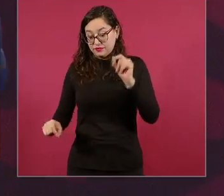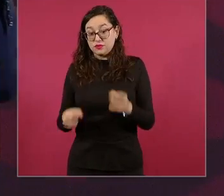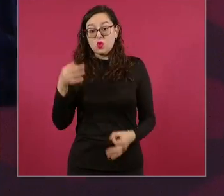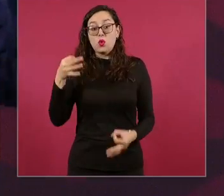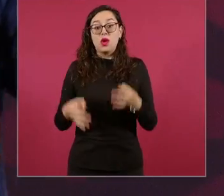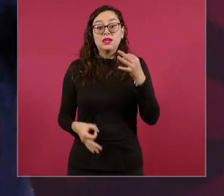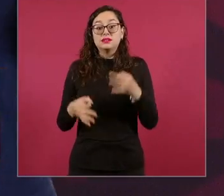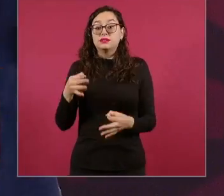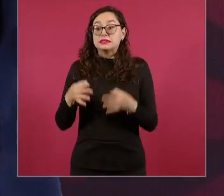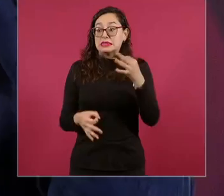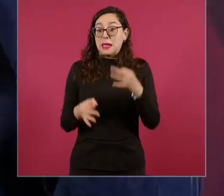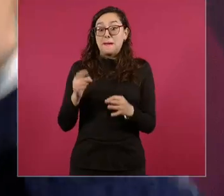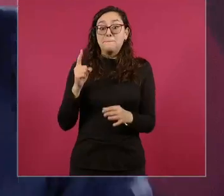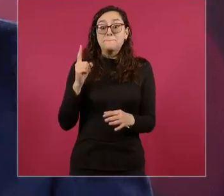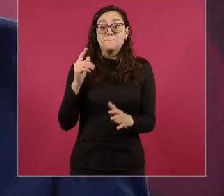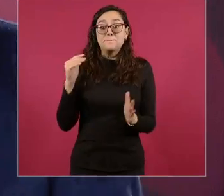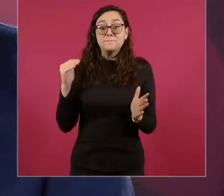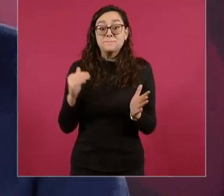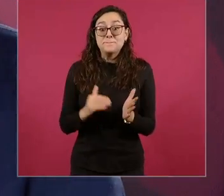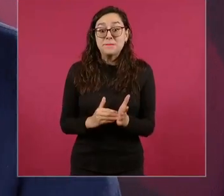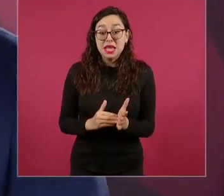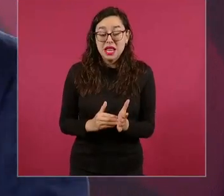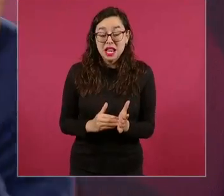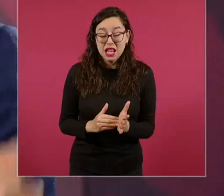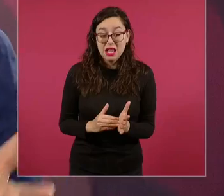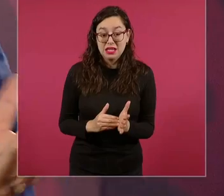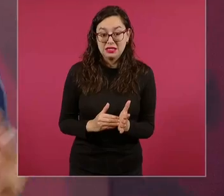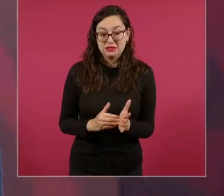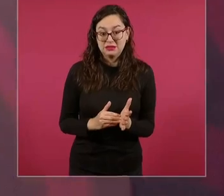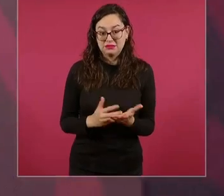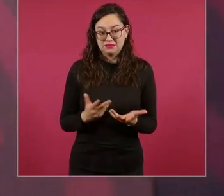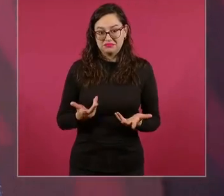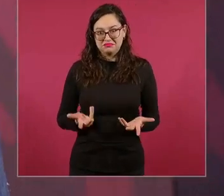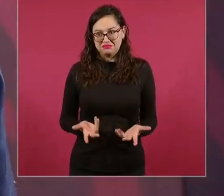es difícil que alguien conozca a diez.